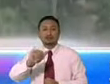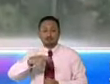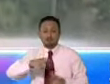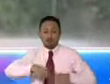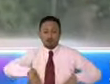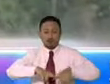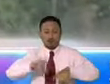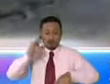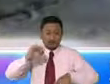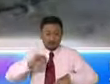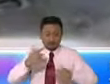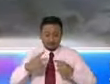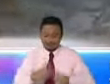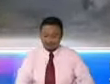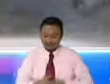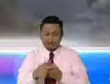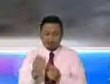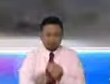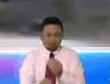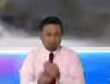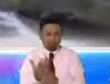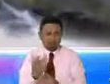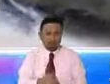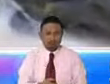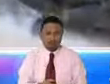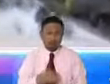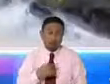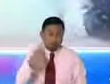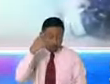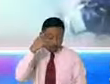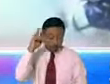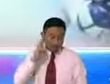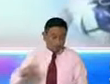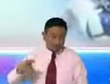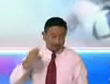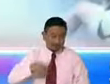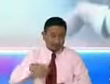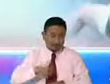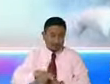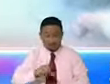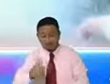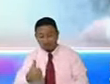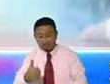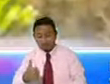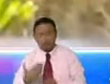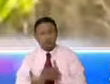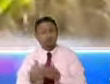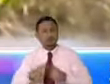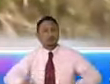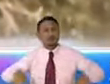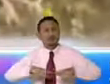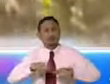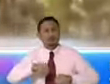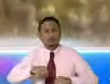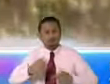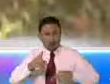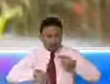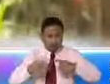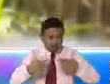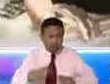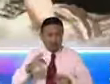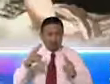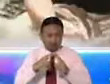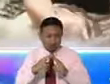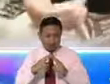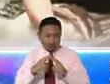que están haciendo. Creo que el turista, el nacional y extranjero, busca nuevos lugares. Hay muchos lugares que ya son conocidos, que